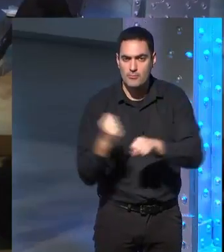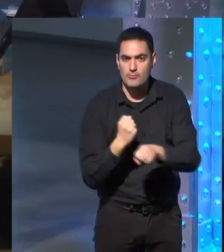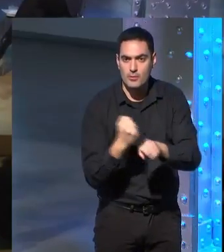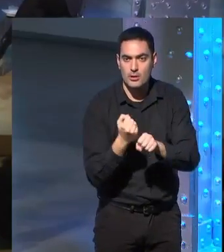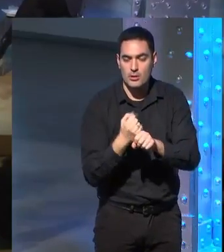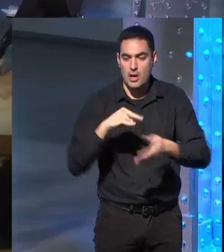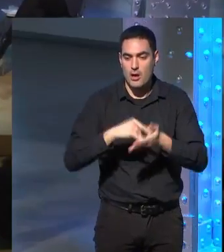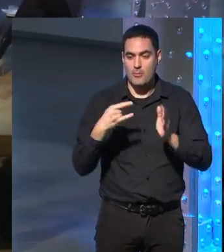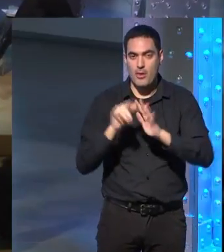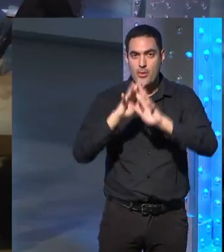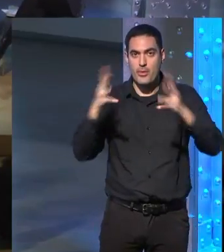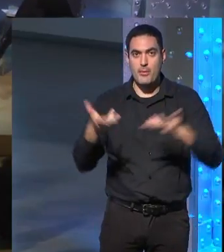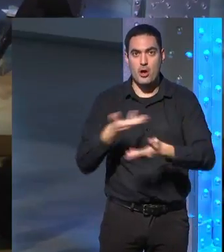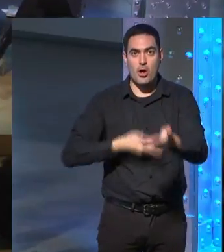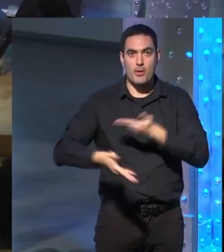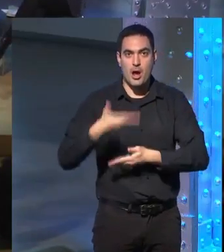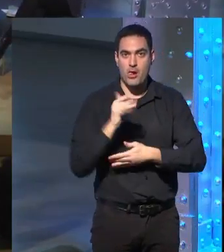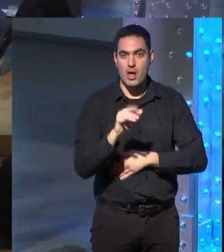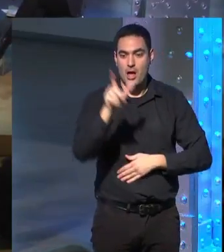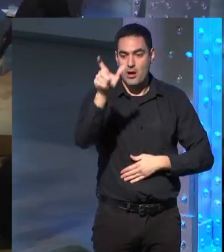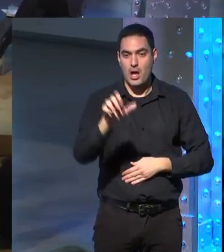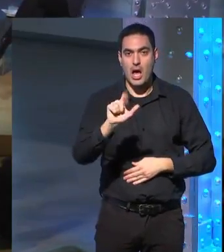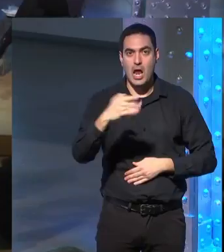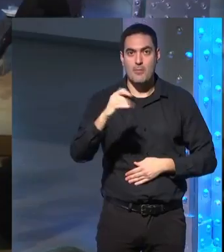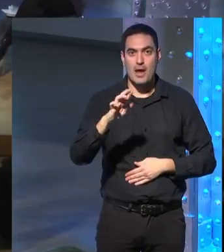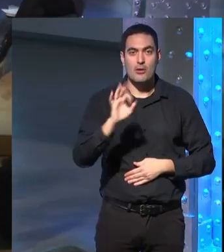plan de cibercooperantes, del que ha hablado Alberto.